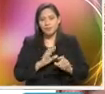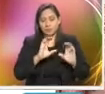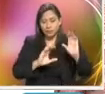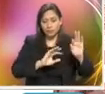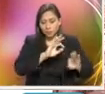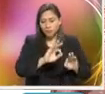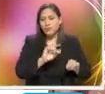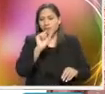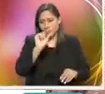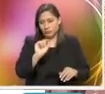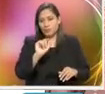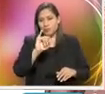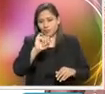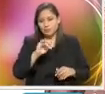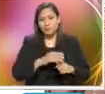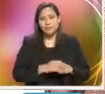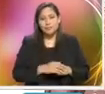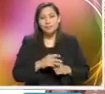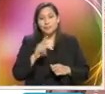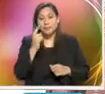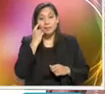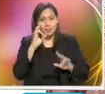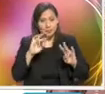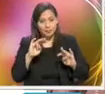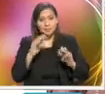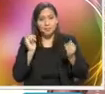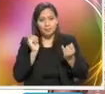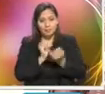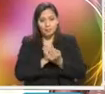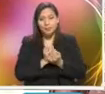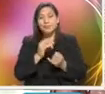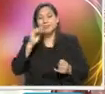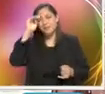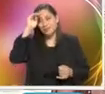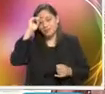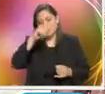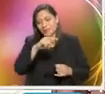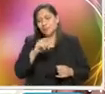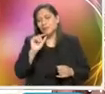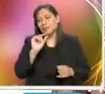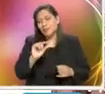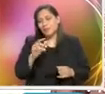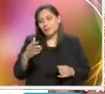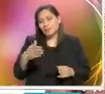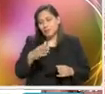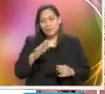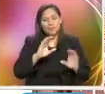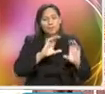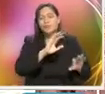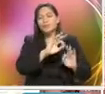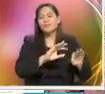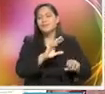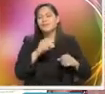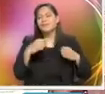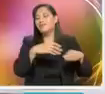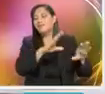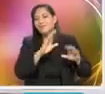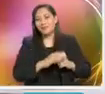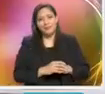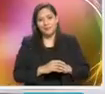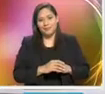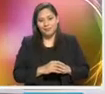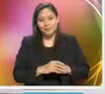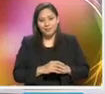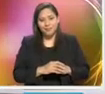cuidados son mínimos, pero, ojo, a veces también pensamos que por ser mínimos no requieren cuidados, ¿no? Y los dejamos ahí a su